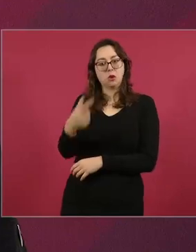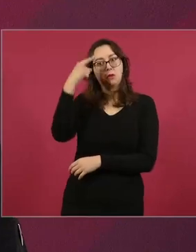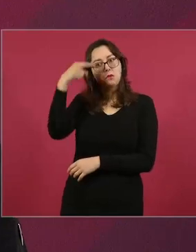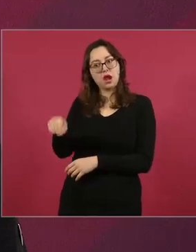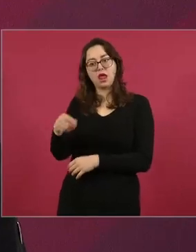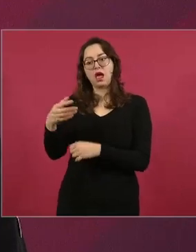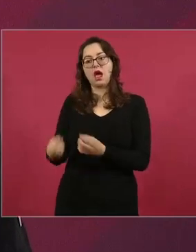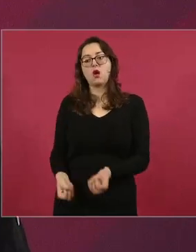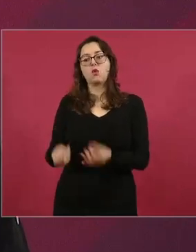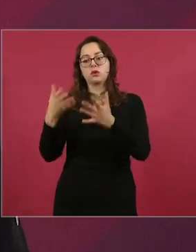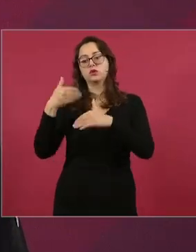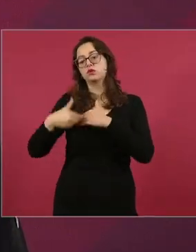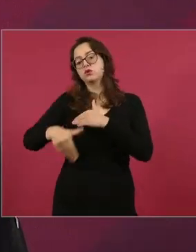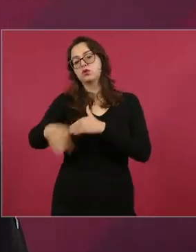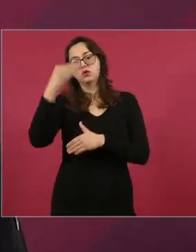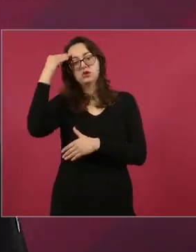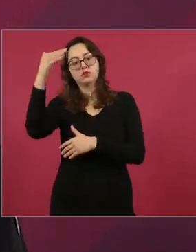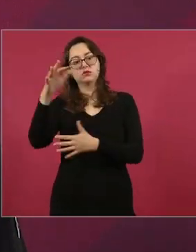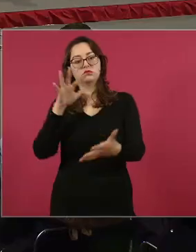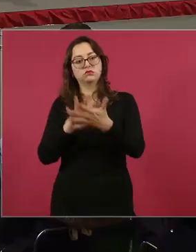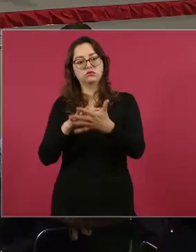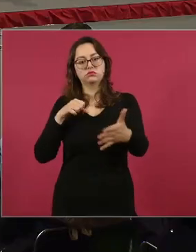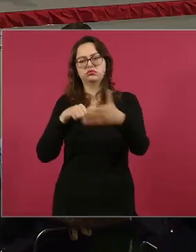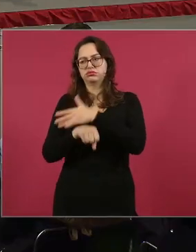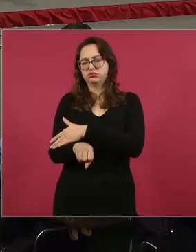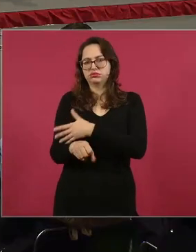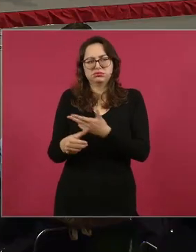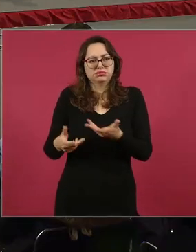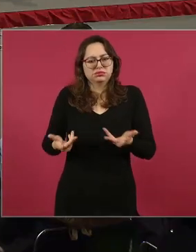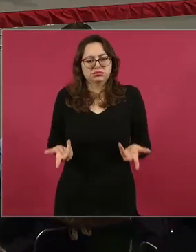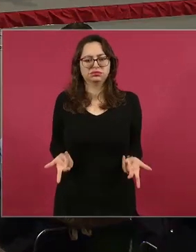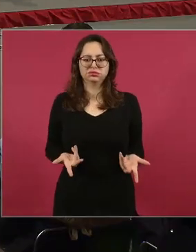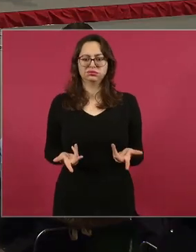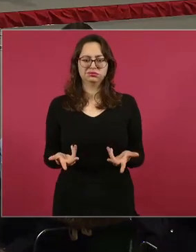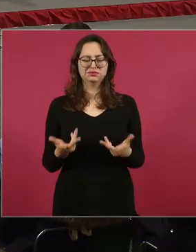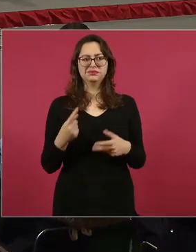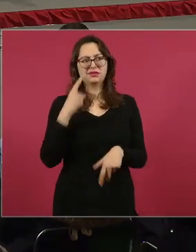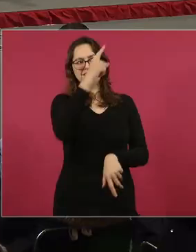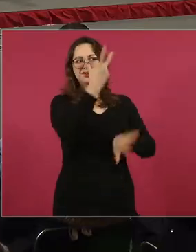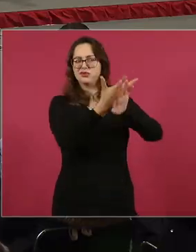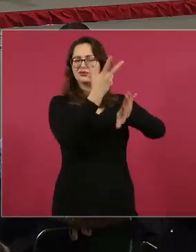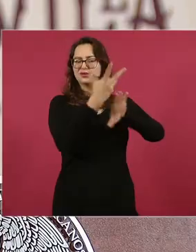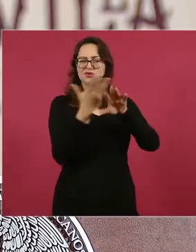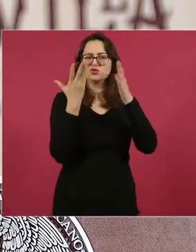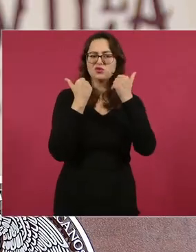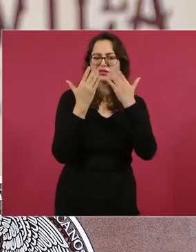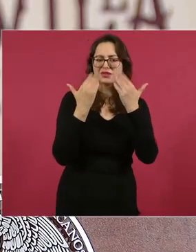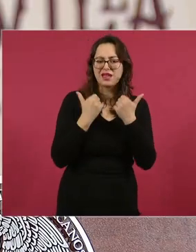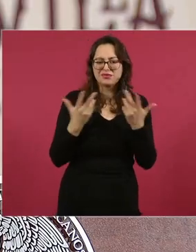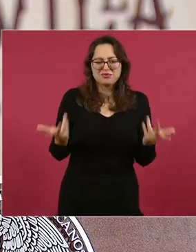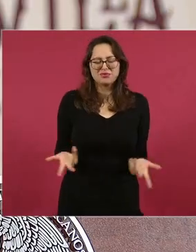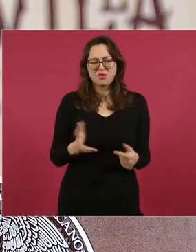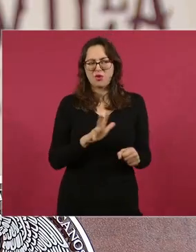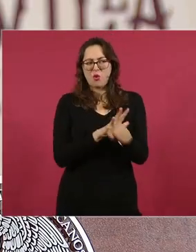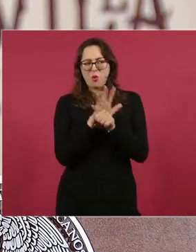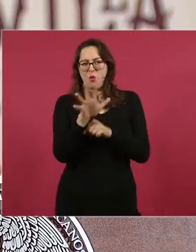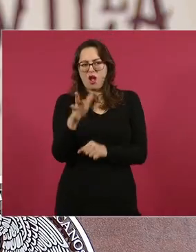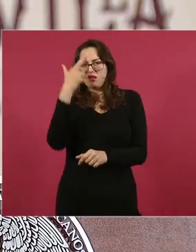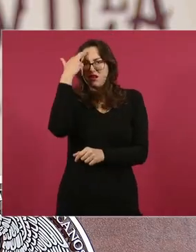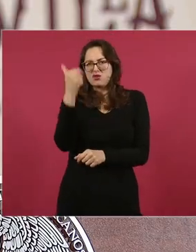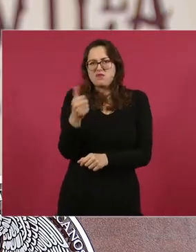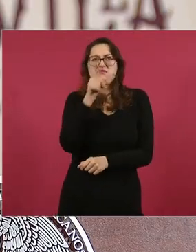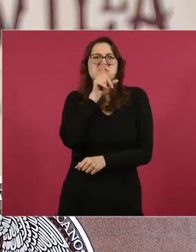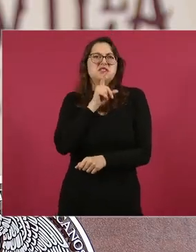casos. Pero pues ya no saben ni qué inventar, ¿no les parece? Vamos con